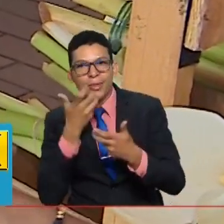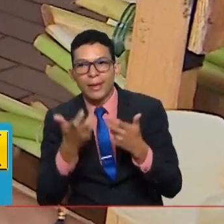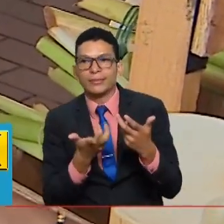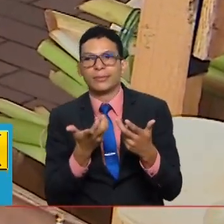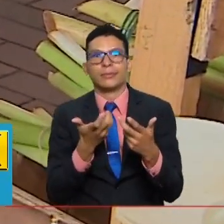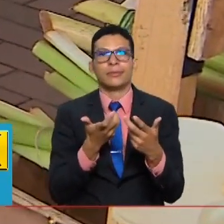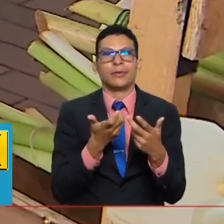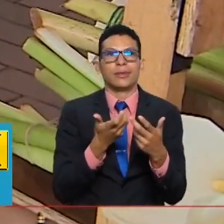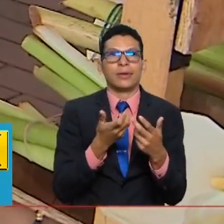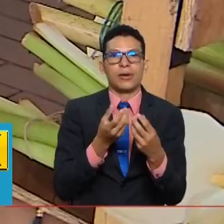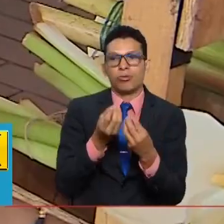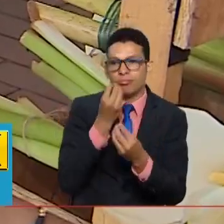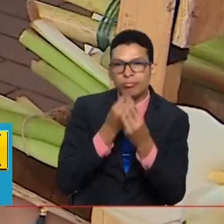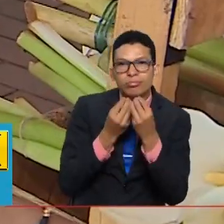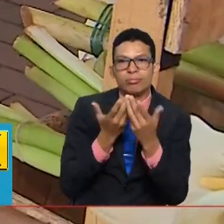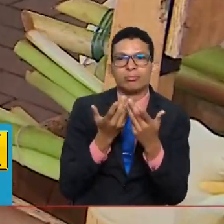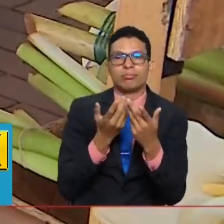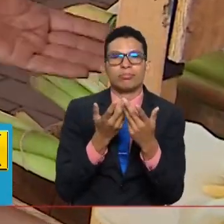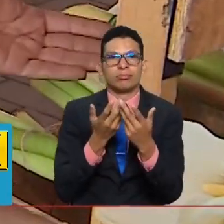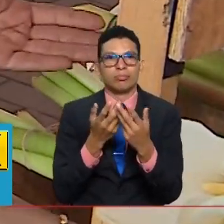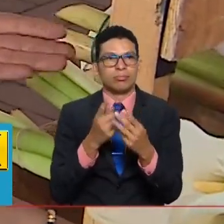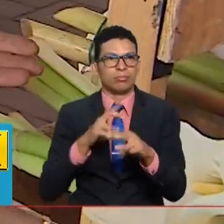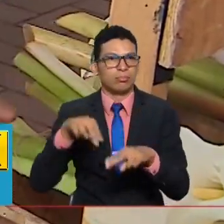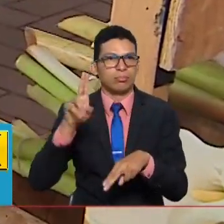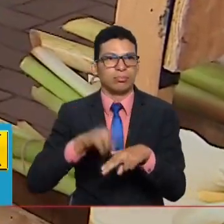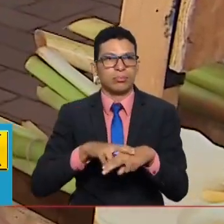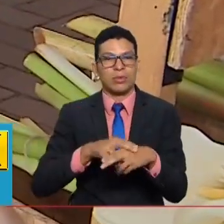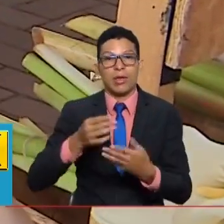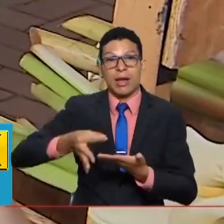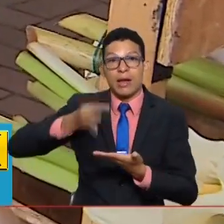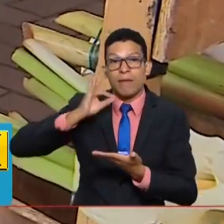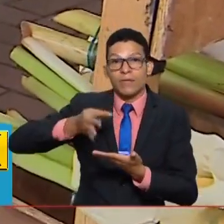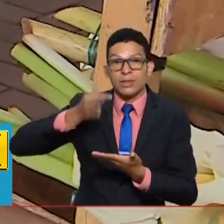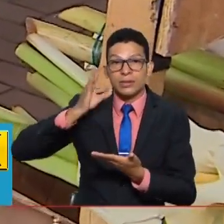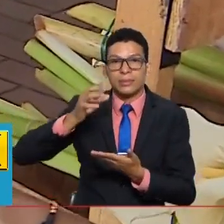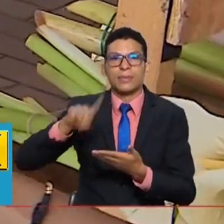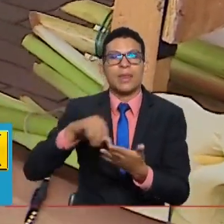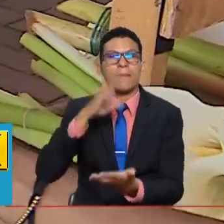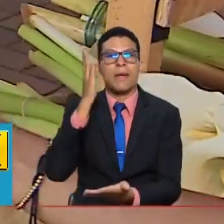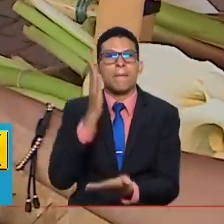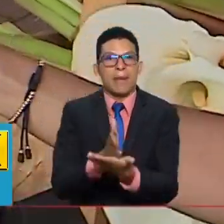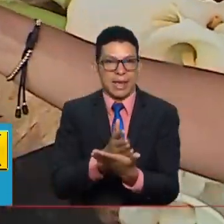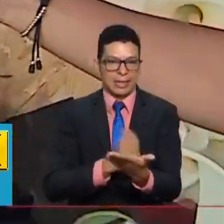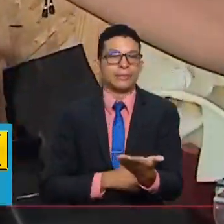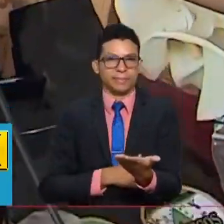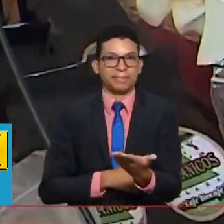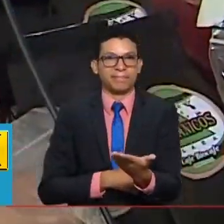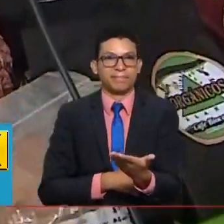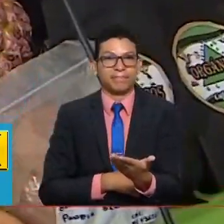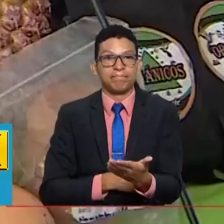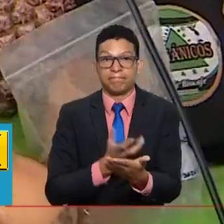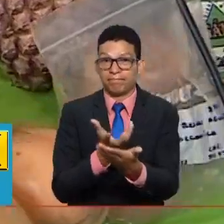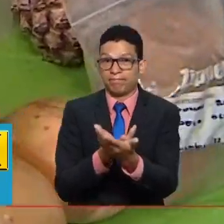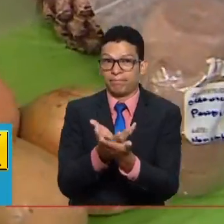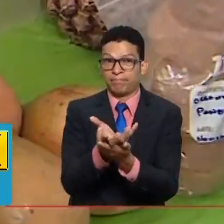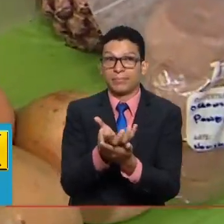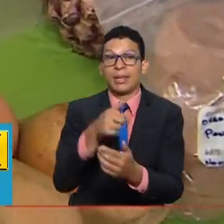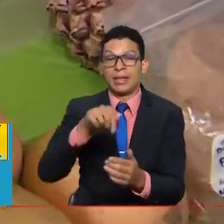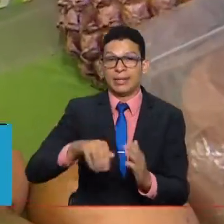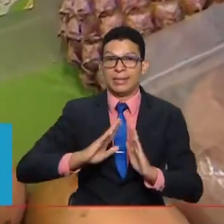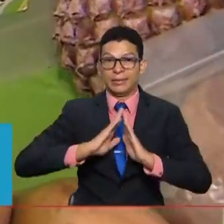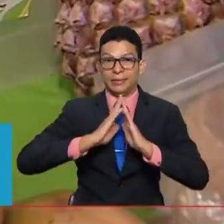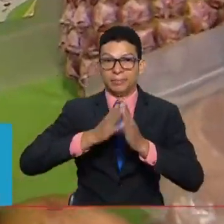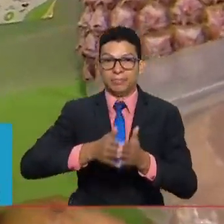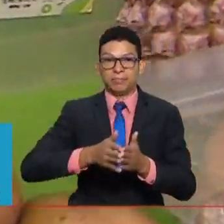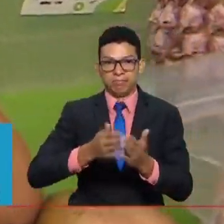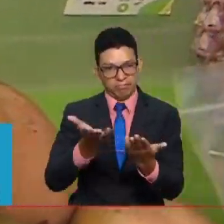frutales y ornamentales. Aquí tenemos el cafecito y la panela. Y les recomendamos en este diciembre